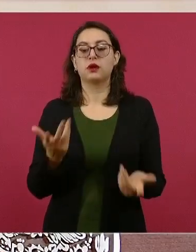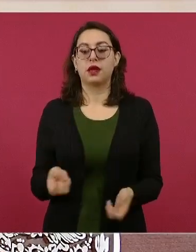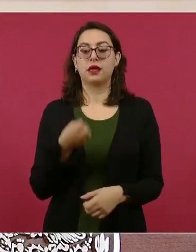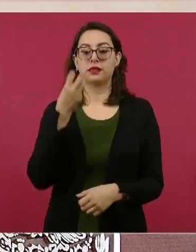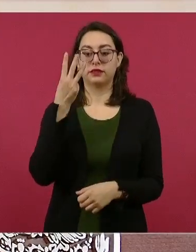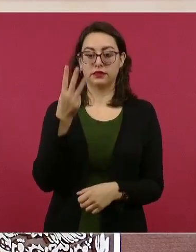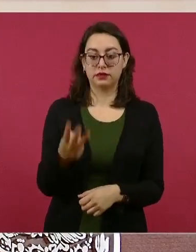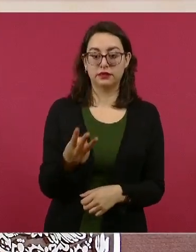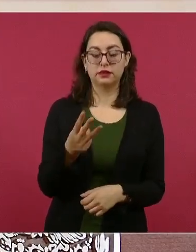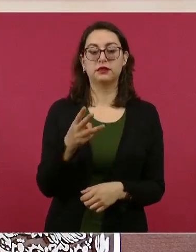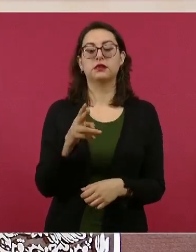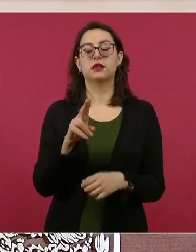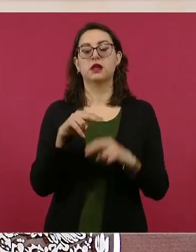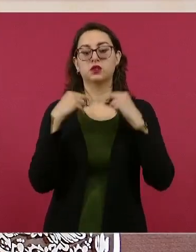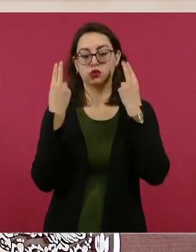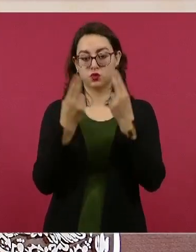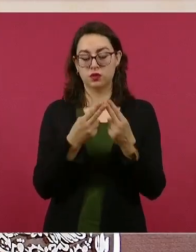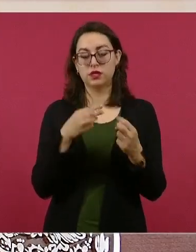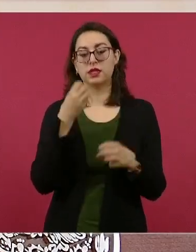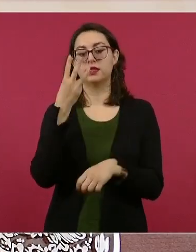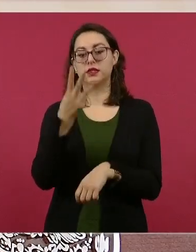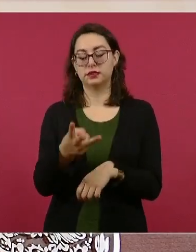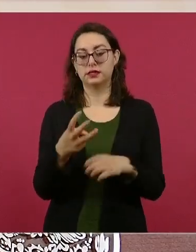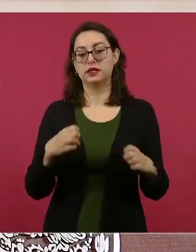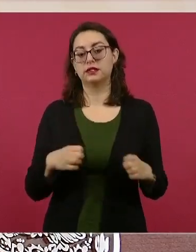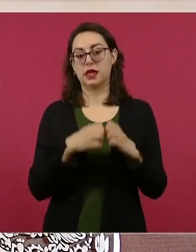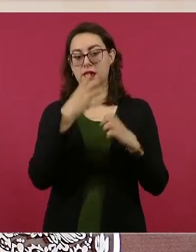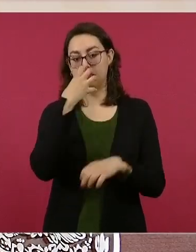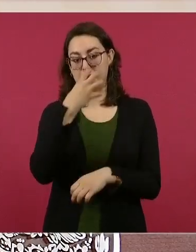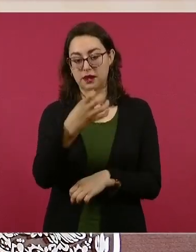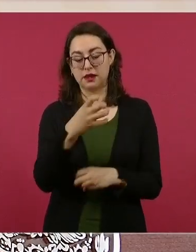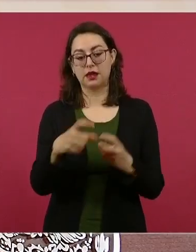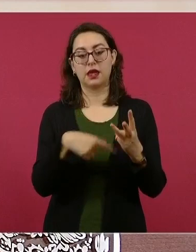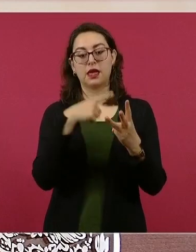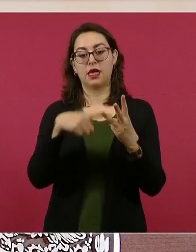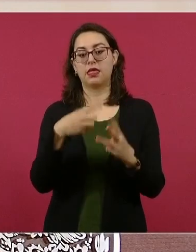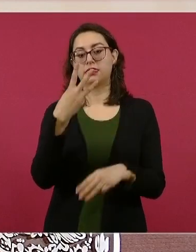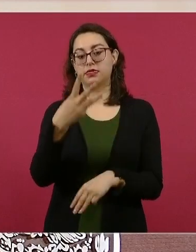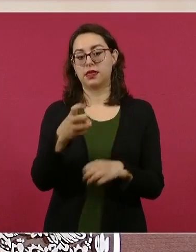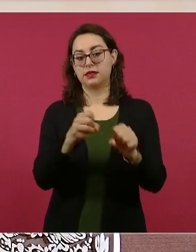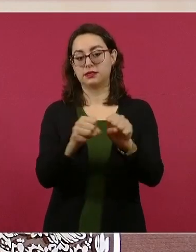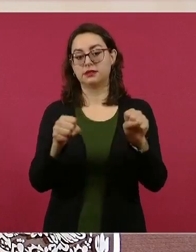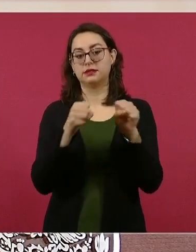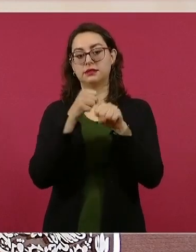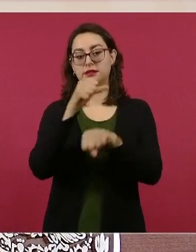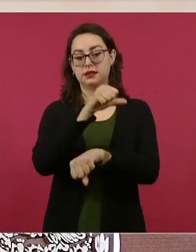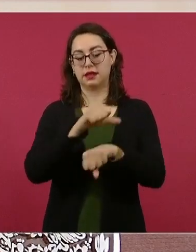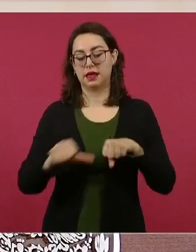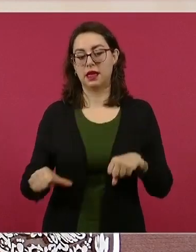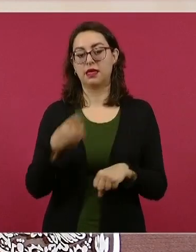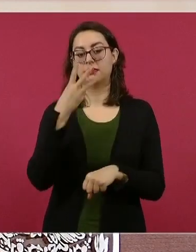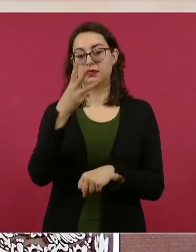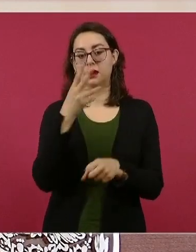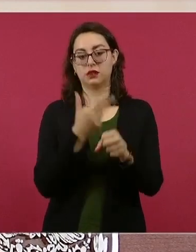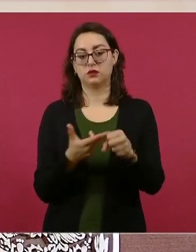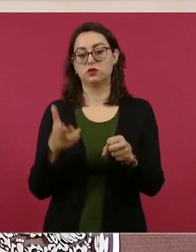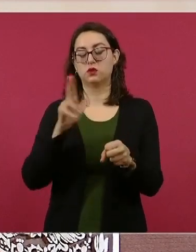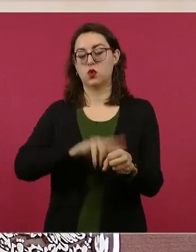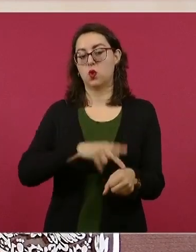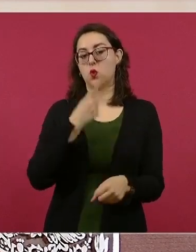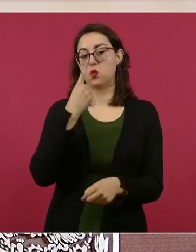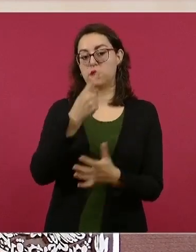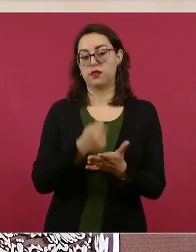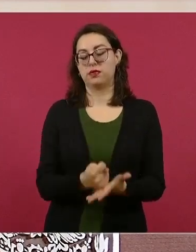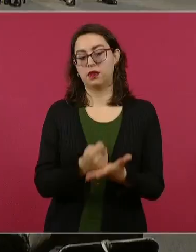3 unidades de consulta externa, 3 salas de urgencia, 2 salas de quirúrgicas, 3 de hospitalización, una terapia intensiva,